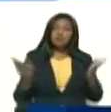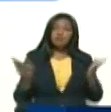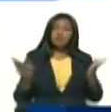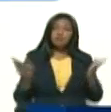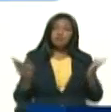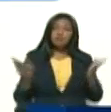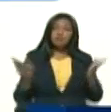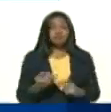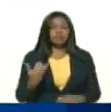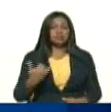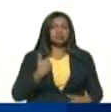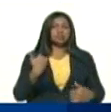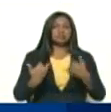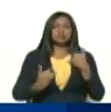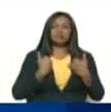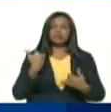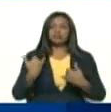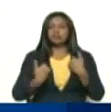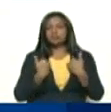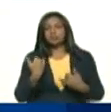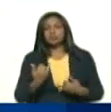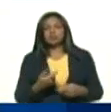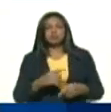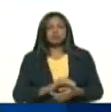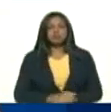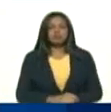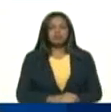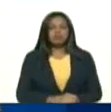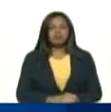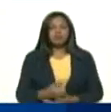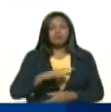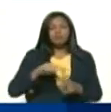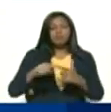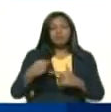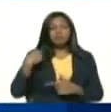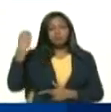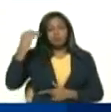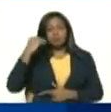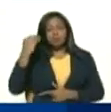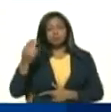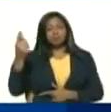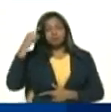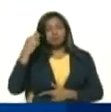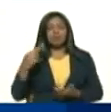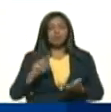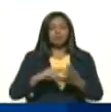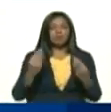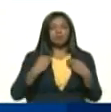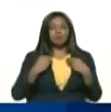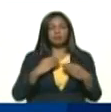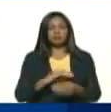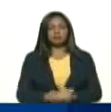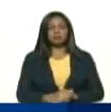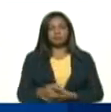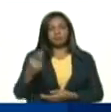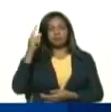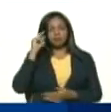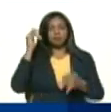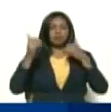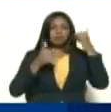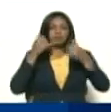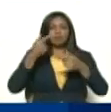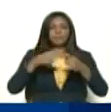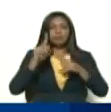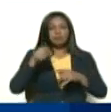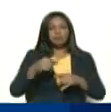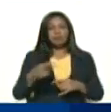una incomodidad. Por eso yo creo que hoy, día de resurrección, es día de fiesta, pero también es